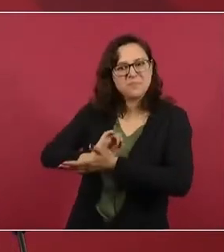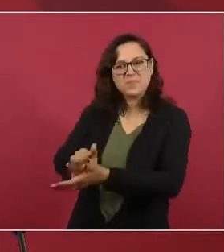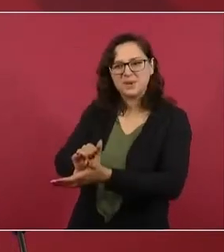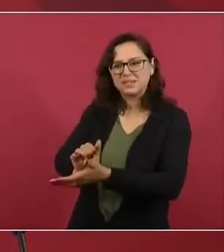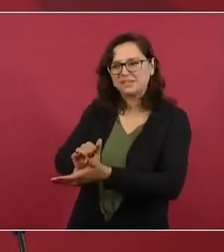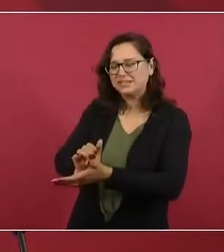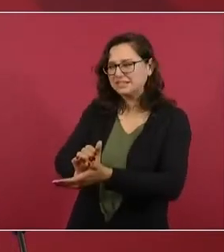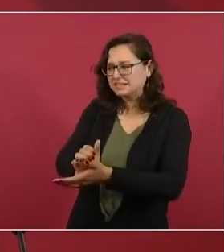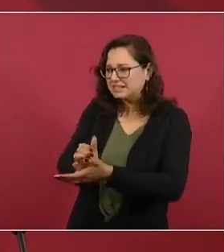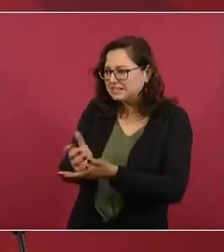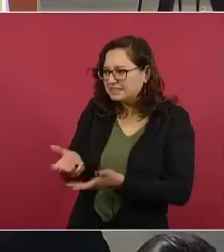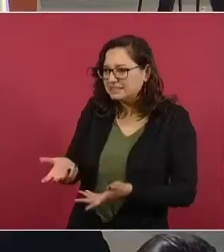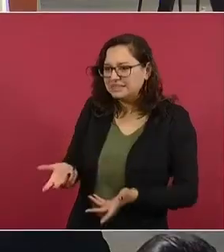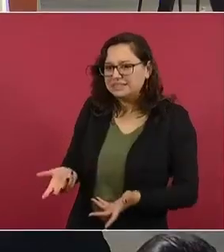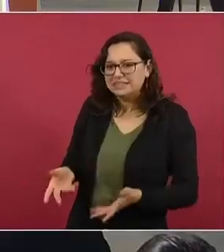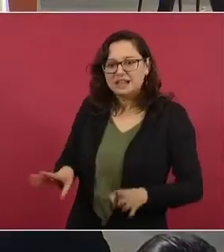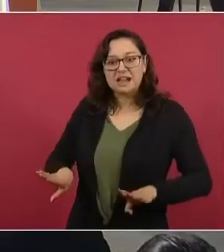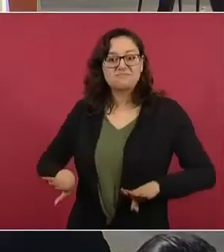está ahí.